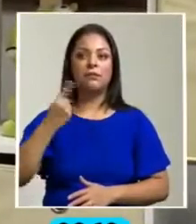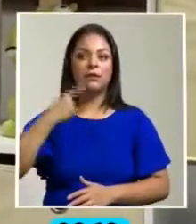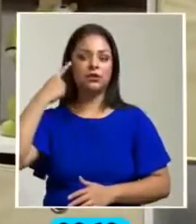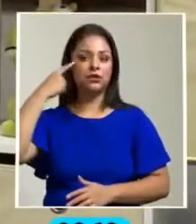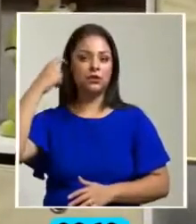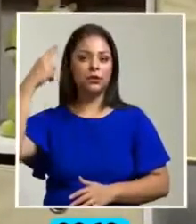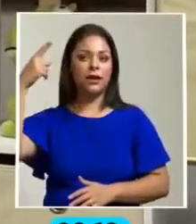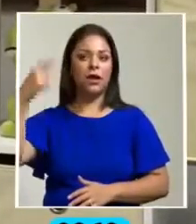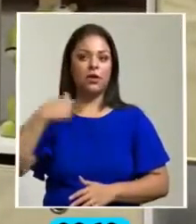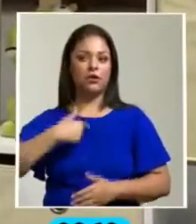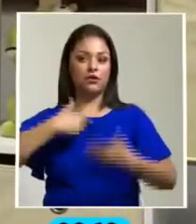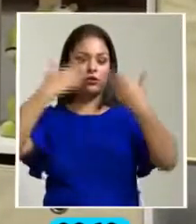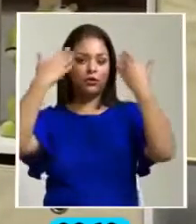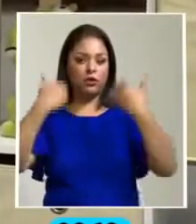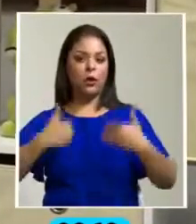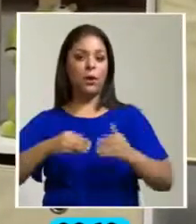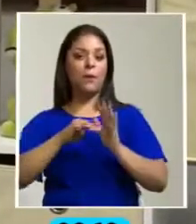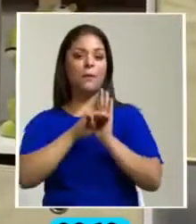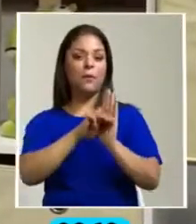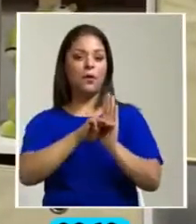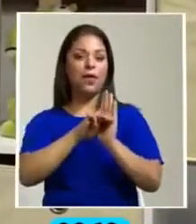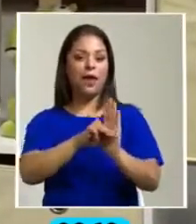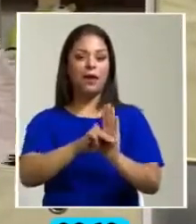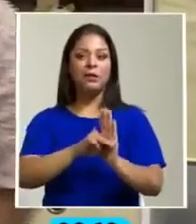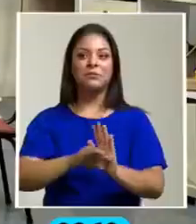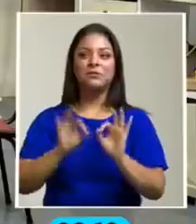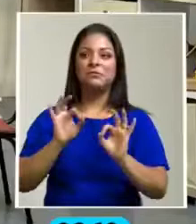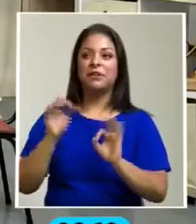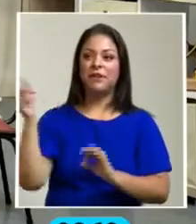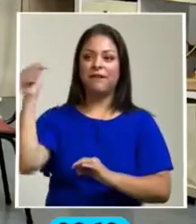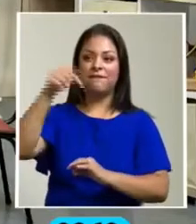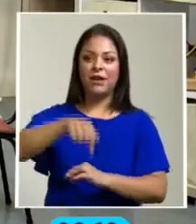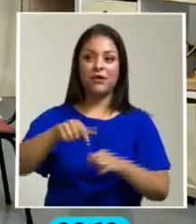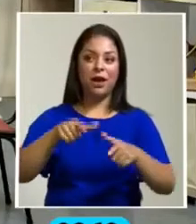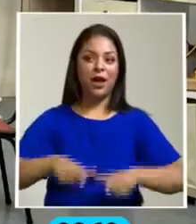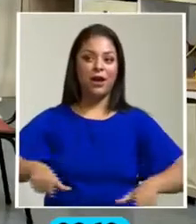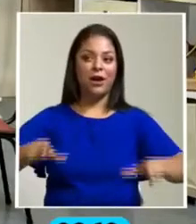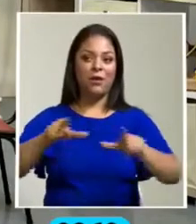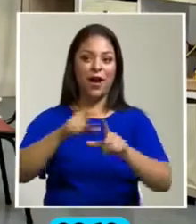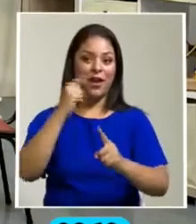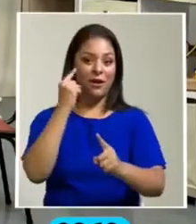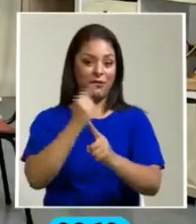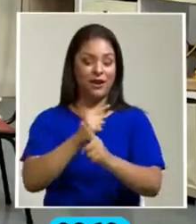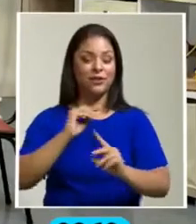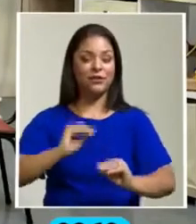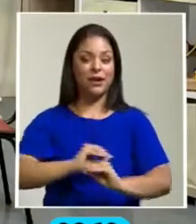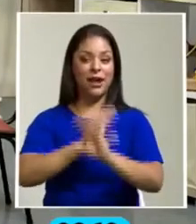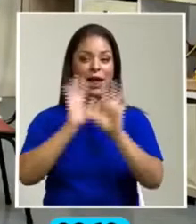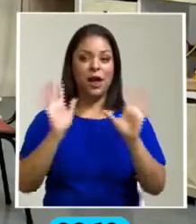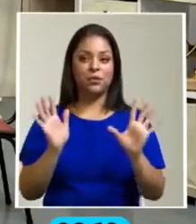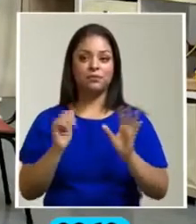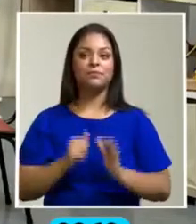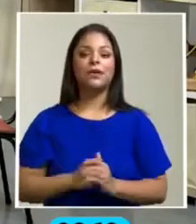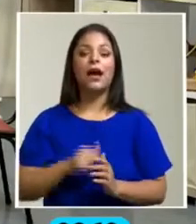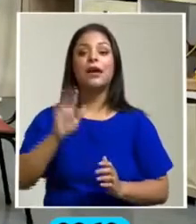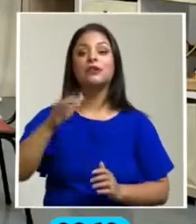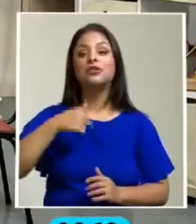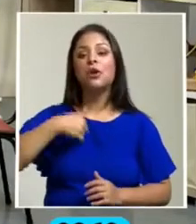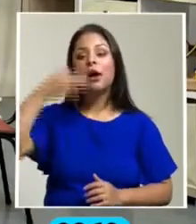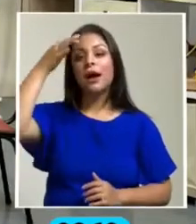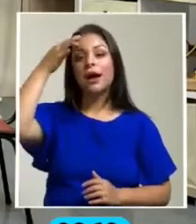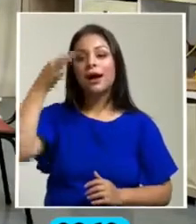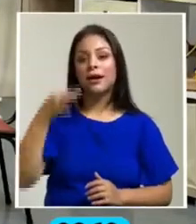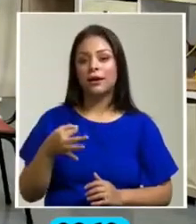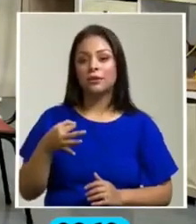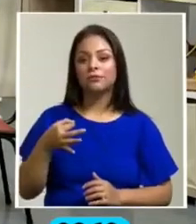sé. ¡Ay, ¿qué tal entonces vino al lugar indicado, por supuesto! ¡Claro que sí! ¡Ay, yo creo entonces que puede